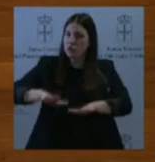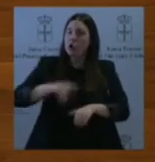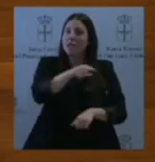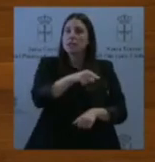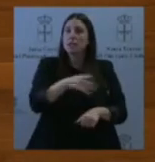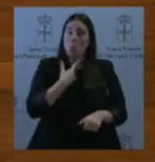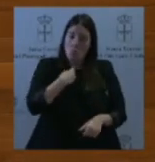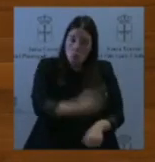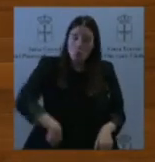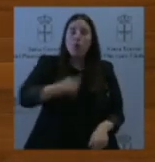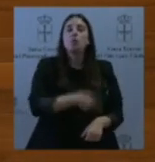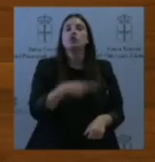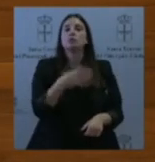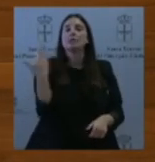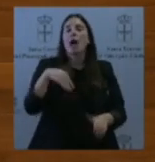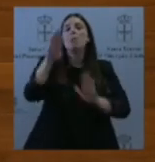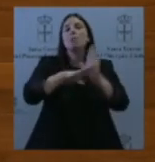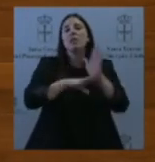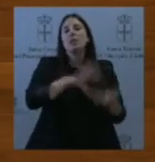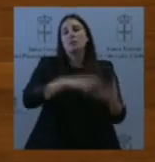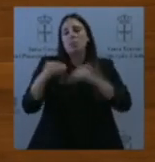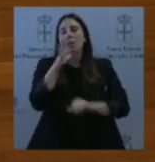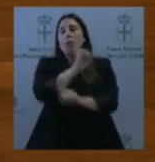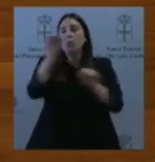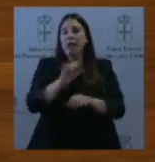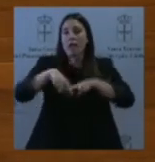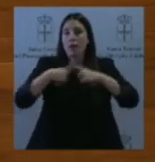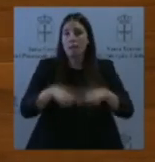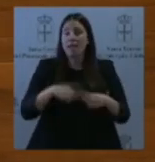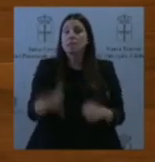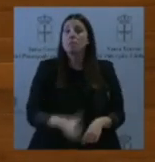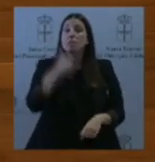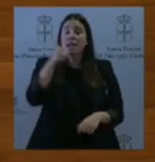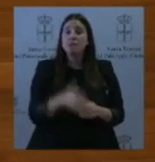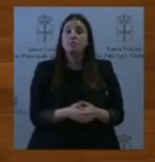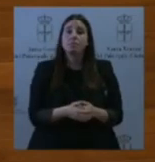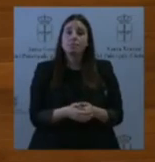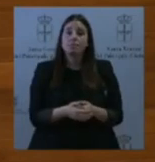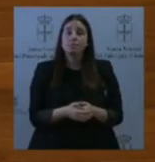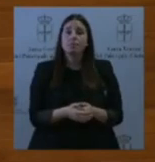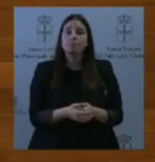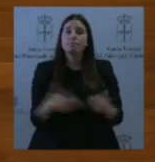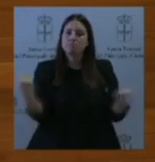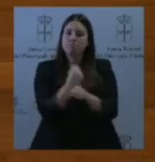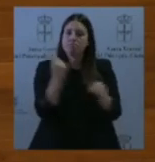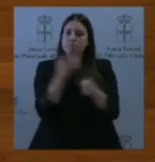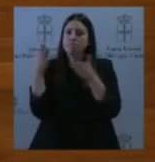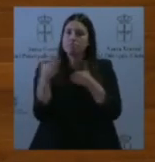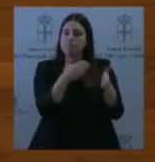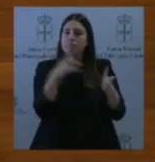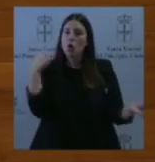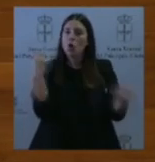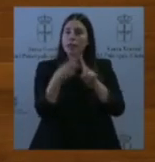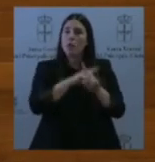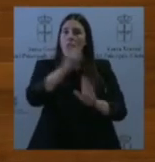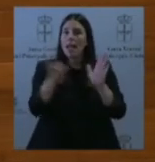que protegen a las familias. Y no solo eso, sino que además se está trabajando para aprobar una ley estatal de vivienda que permita el desarrollo en el